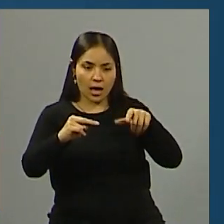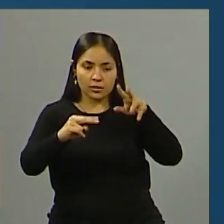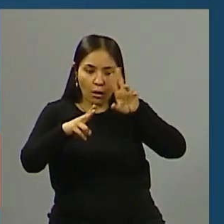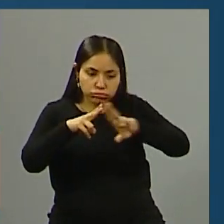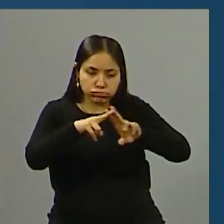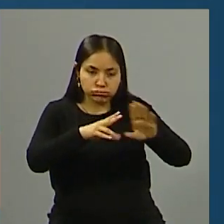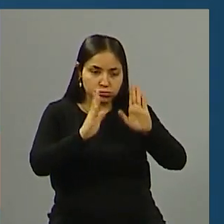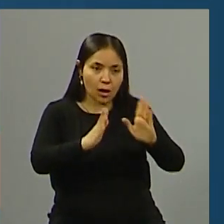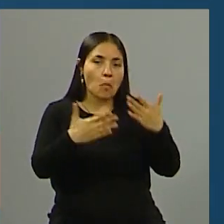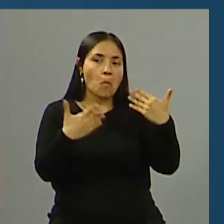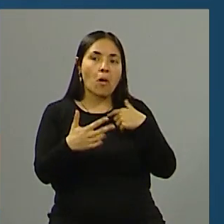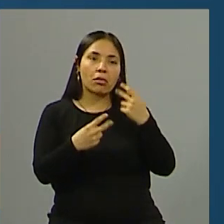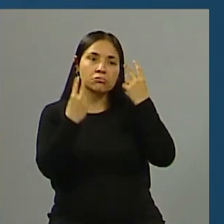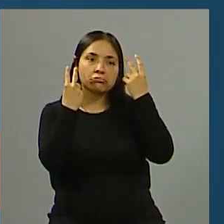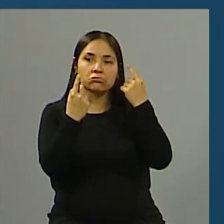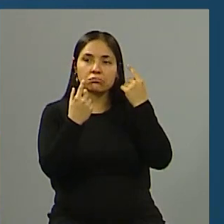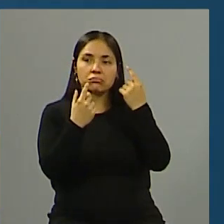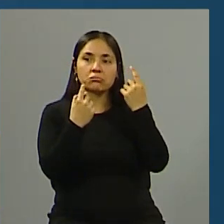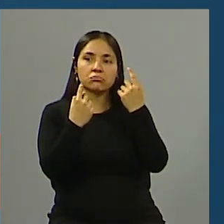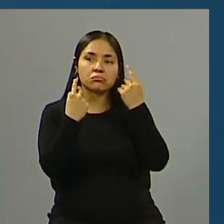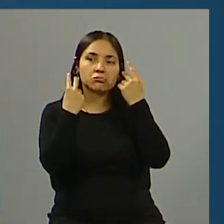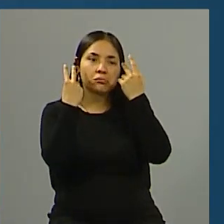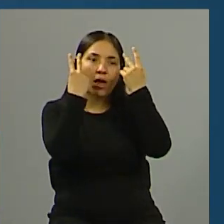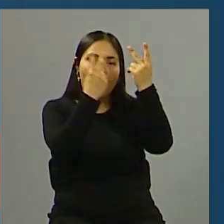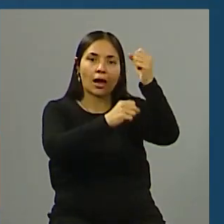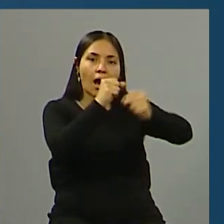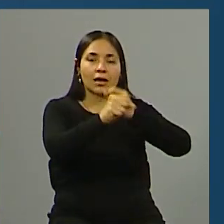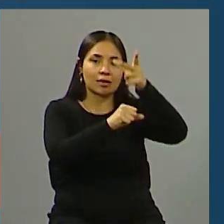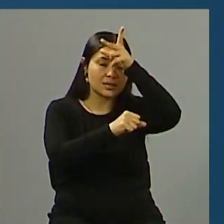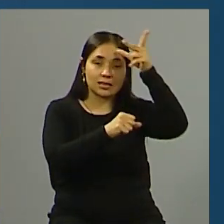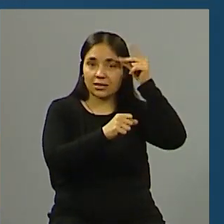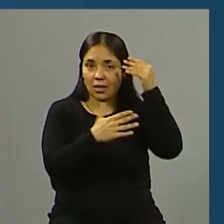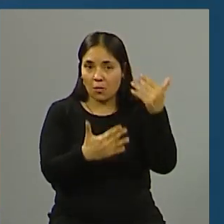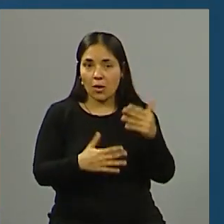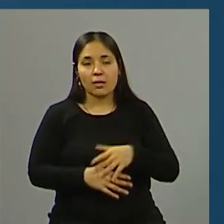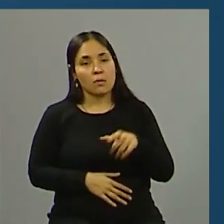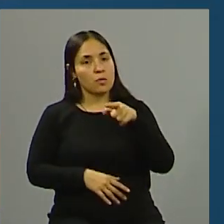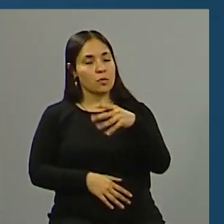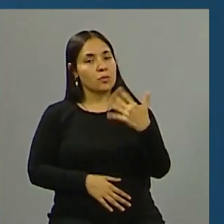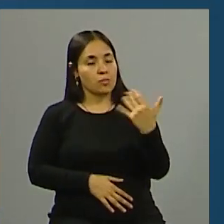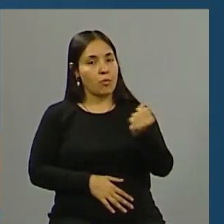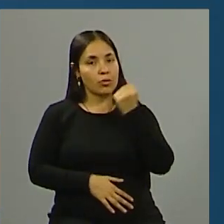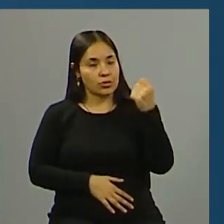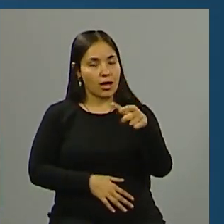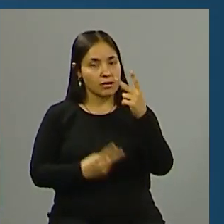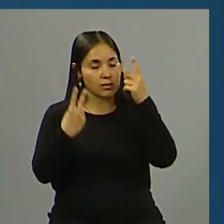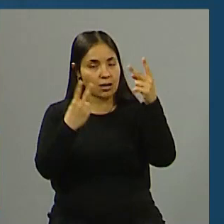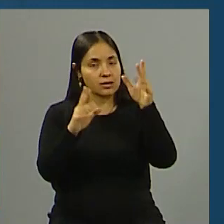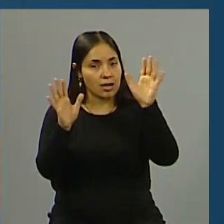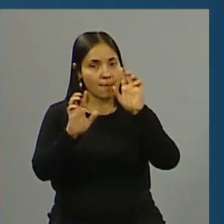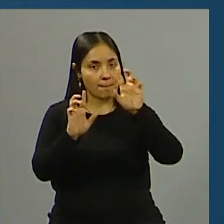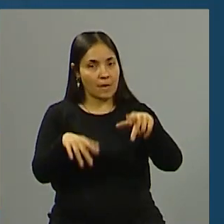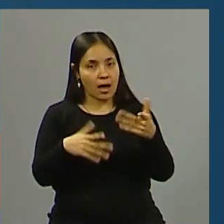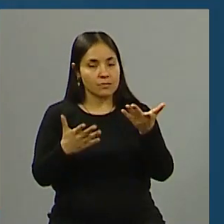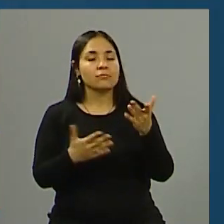ambicioso. Obviamente siempre es bienvenido, ¿no? Todo lo que tenga que ver con el desarrollo, en este caso de un medio de transporte como el tren. Y a nivel